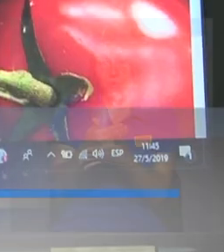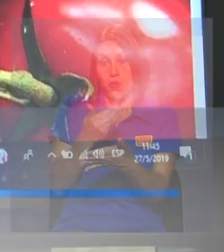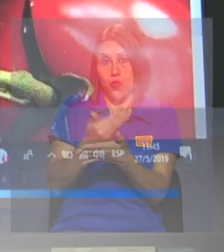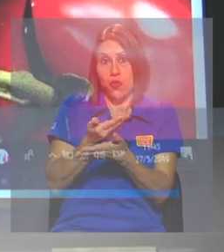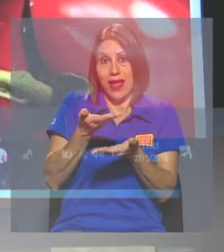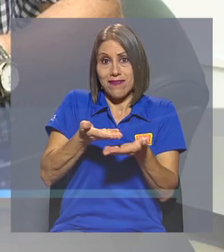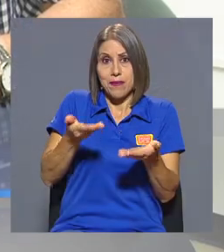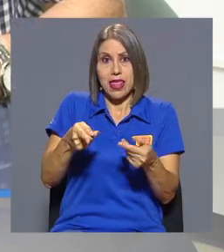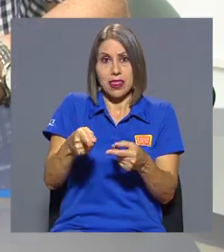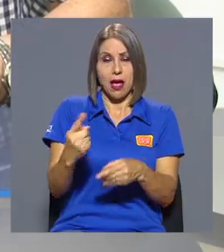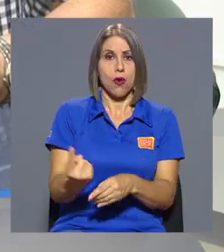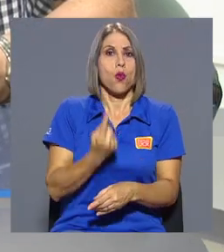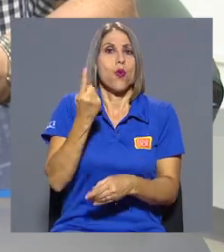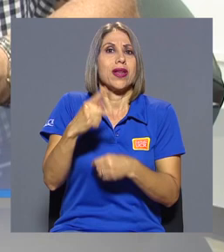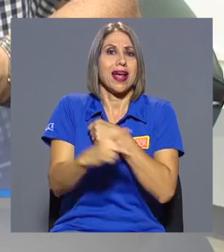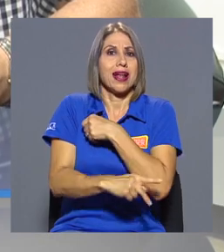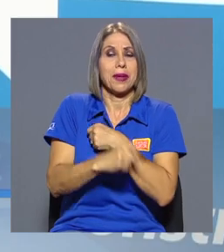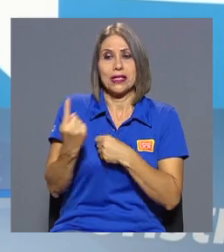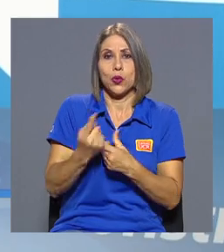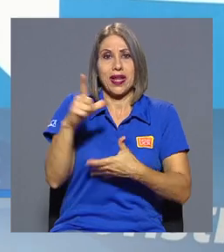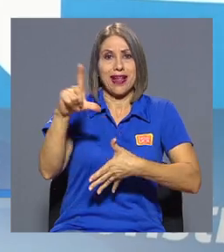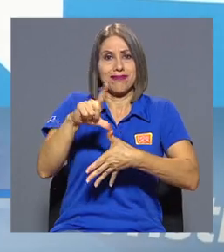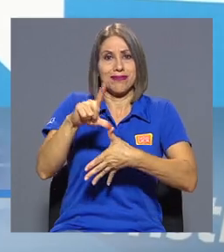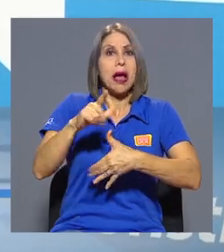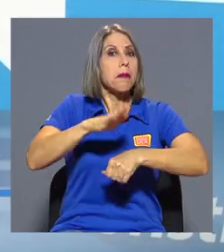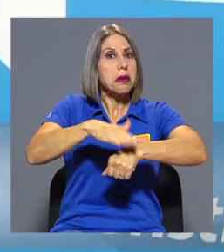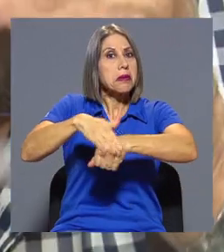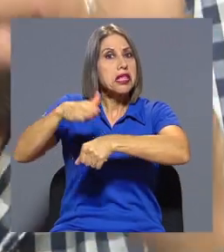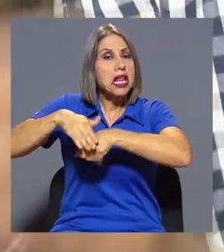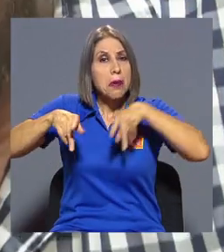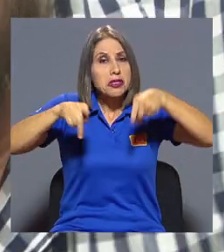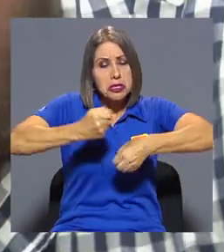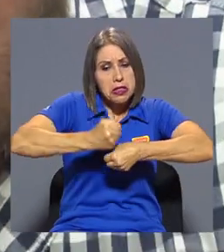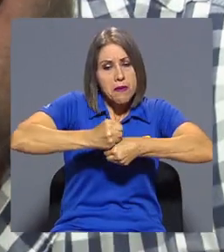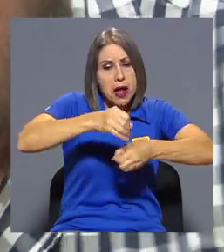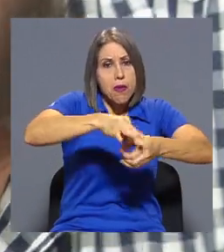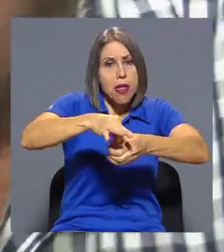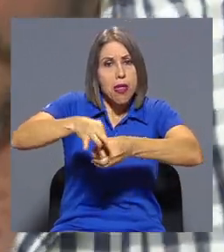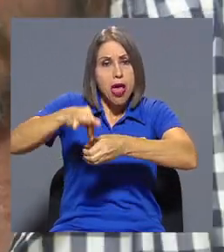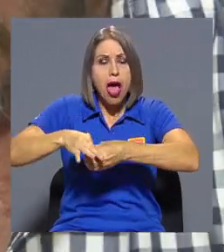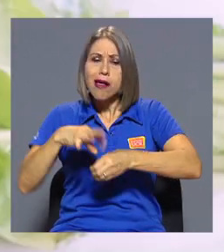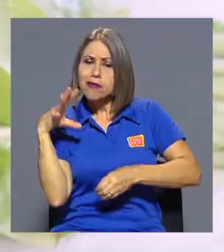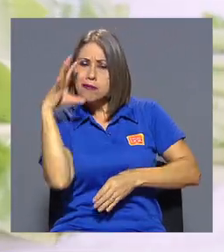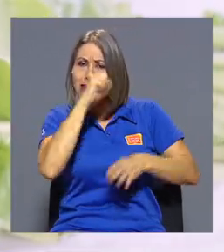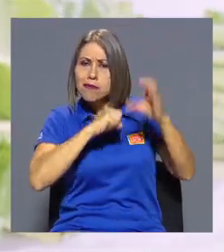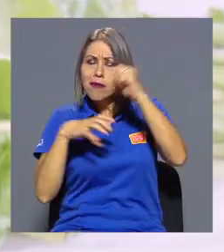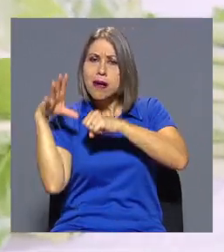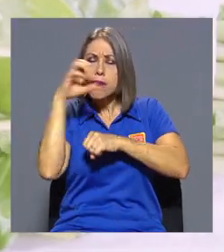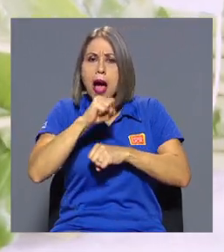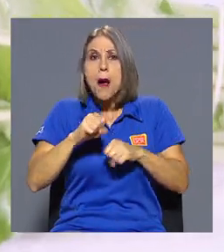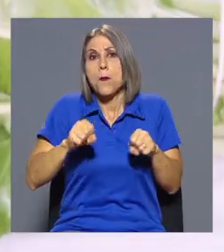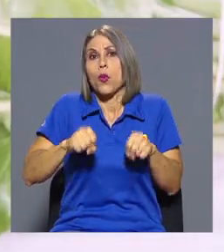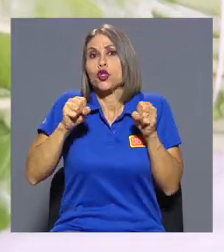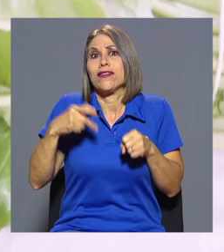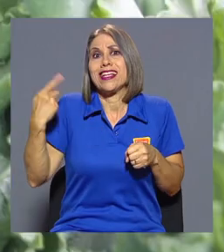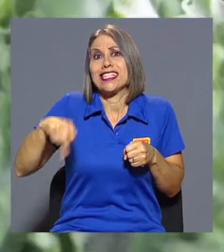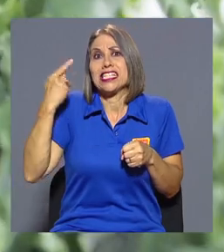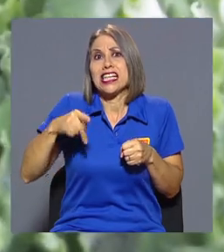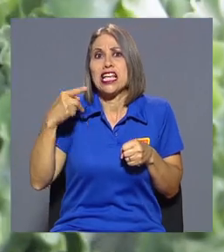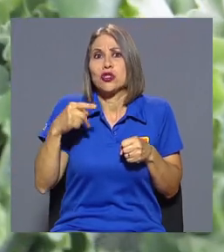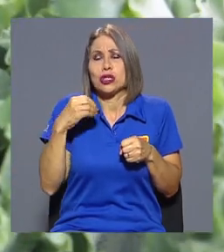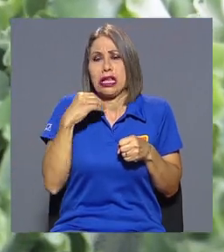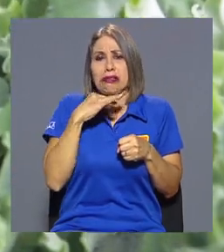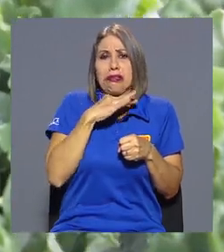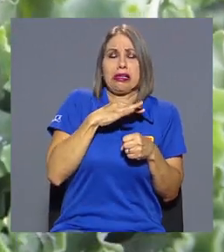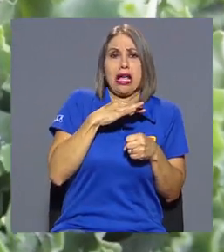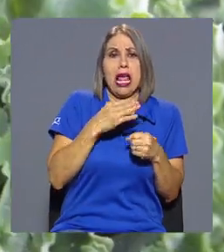Una innovadora herramienta, única en el país y en América Latina, permitirá a los productores agrícolas identificar los posibles riesgos de inocuidad en la producción